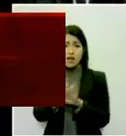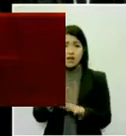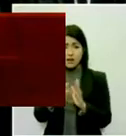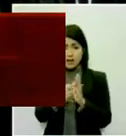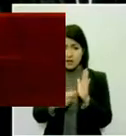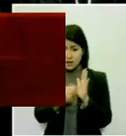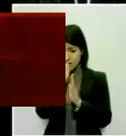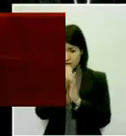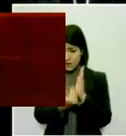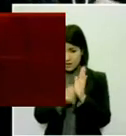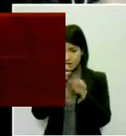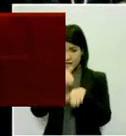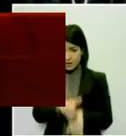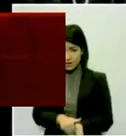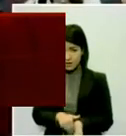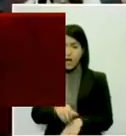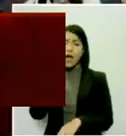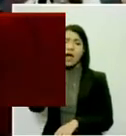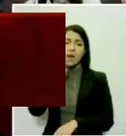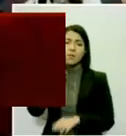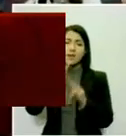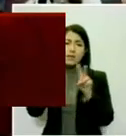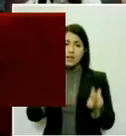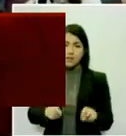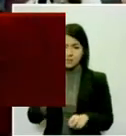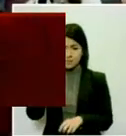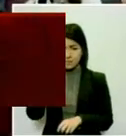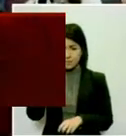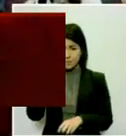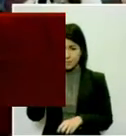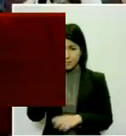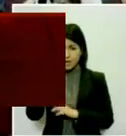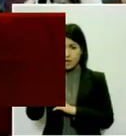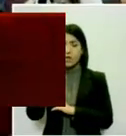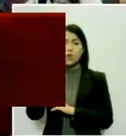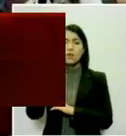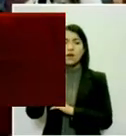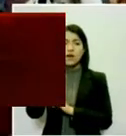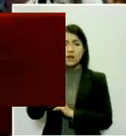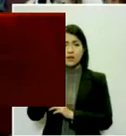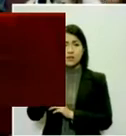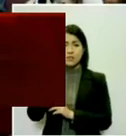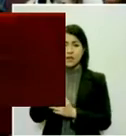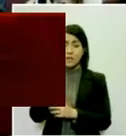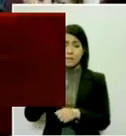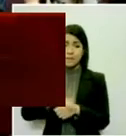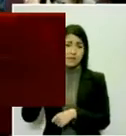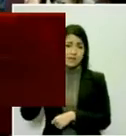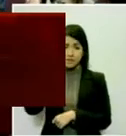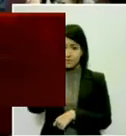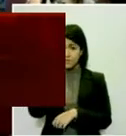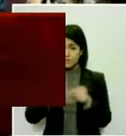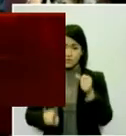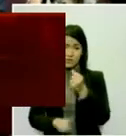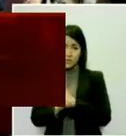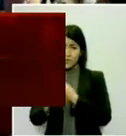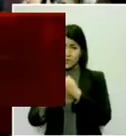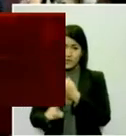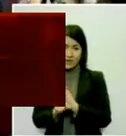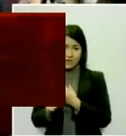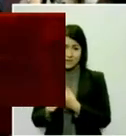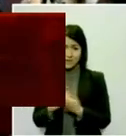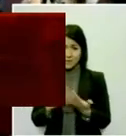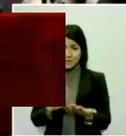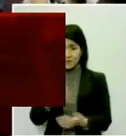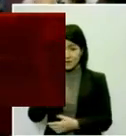regla. Es la regla. A ver, ese tema, miren, el fondo del Colegio de Bachilleres es mucho más complejo y simple a